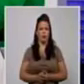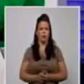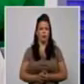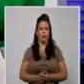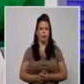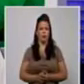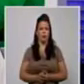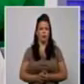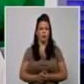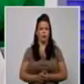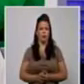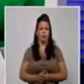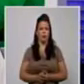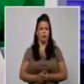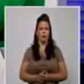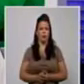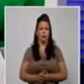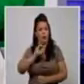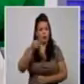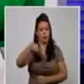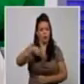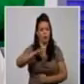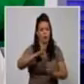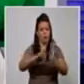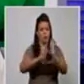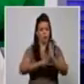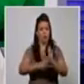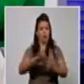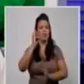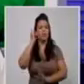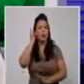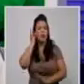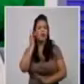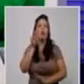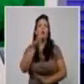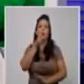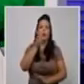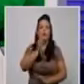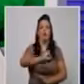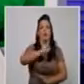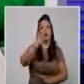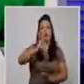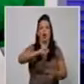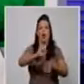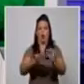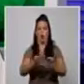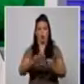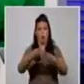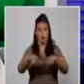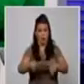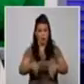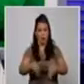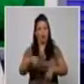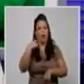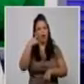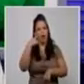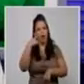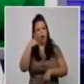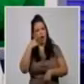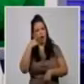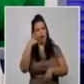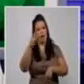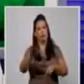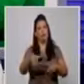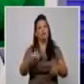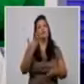de que el mes de febrero se logre, aunque vamos a ver un momentico los pronósticos que nos da